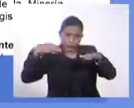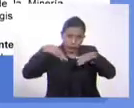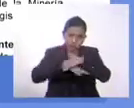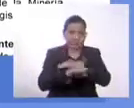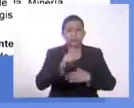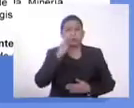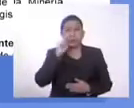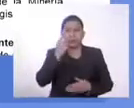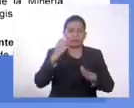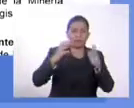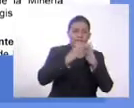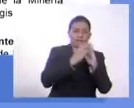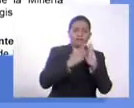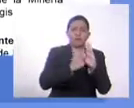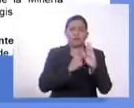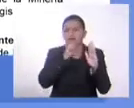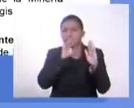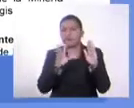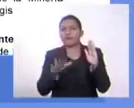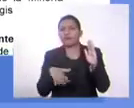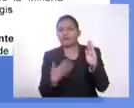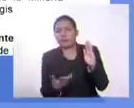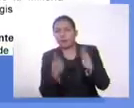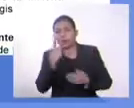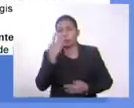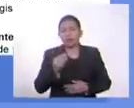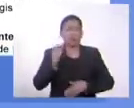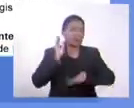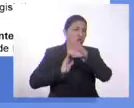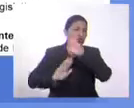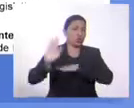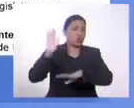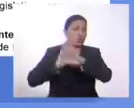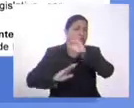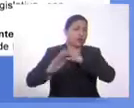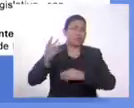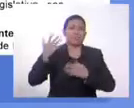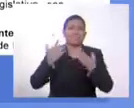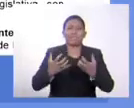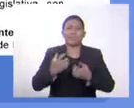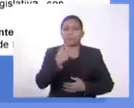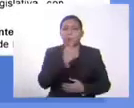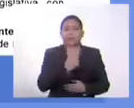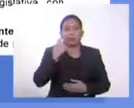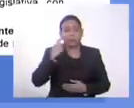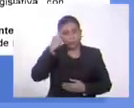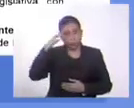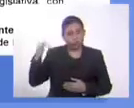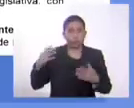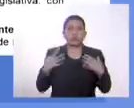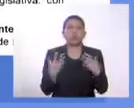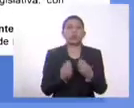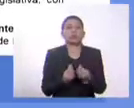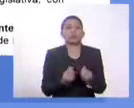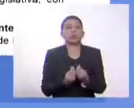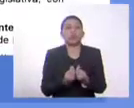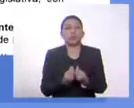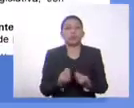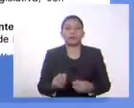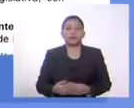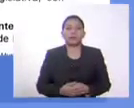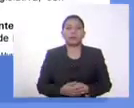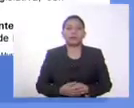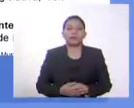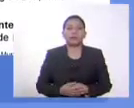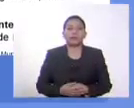diversos sectores políticos y sociales de El Salvador el hecho de que tras más de una década de lucha y un